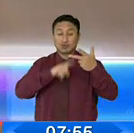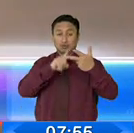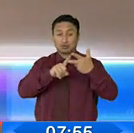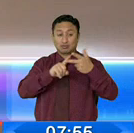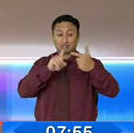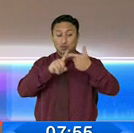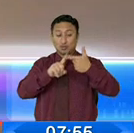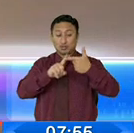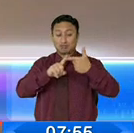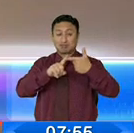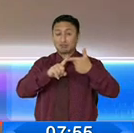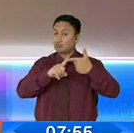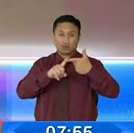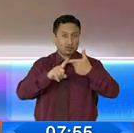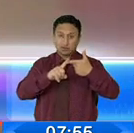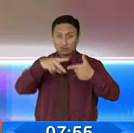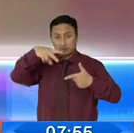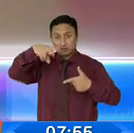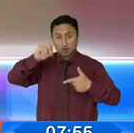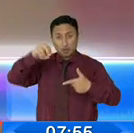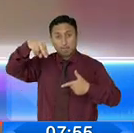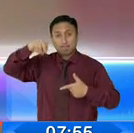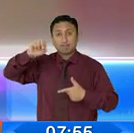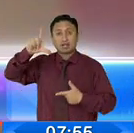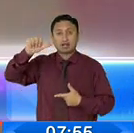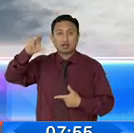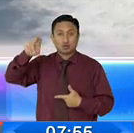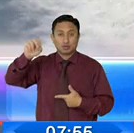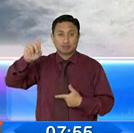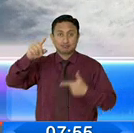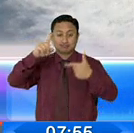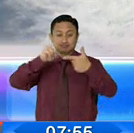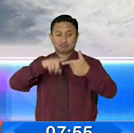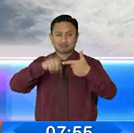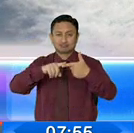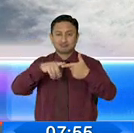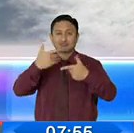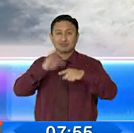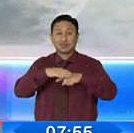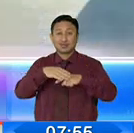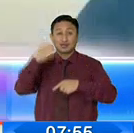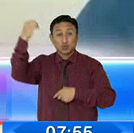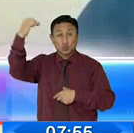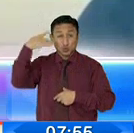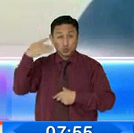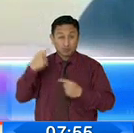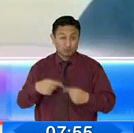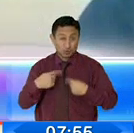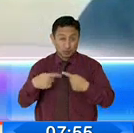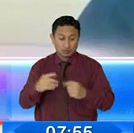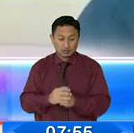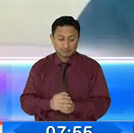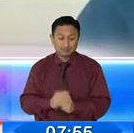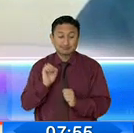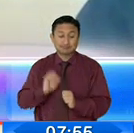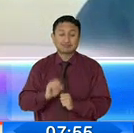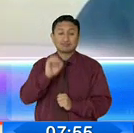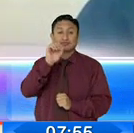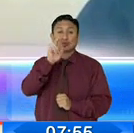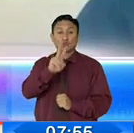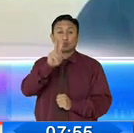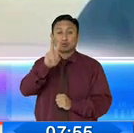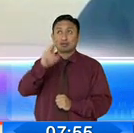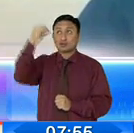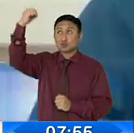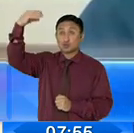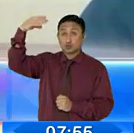última es más frecuente y se produce por la constante exposición al sol. Hay una fracción de los rayos B que